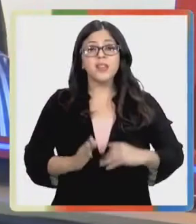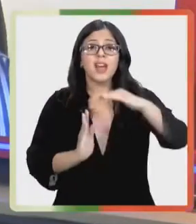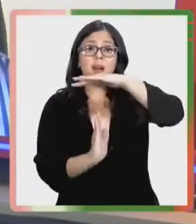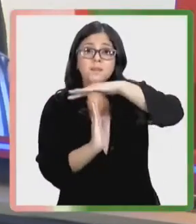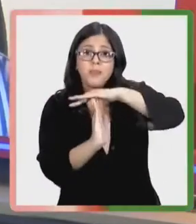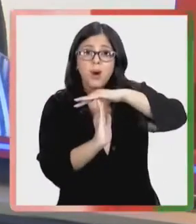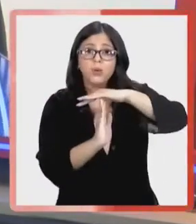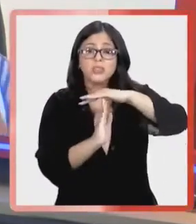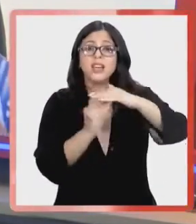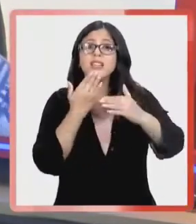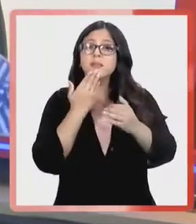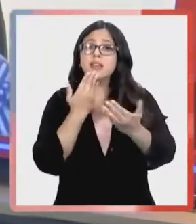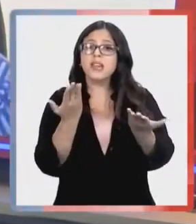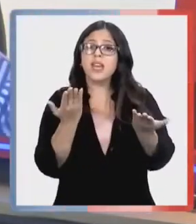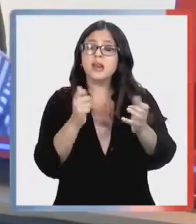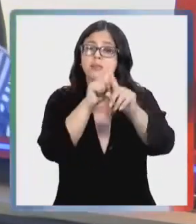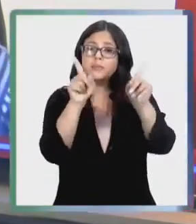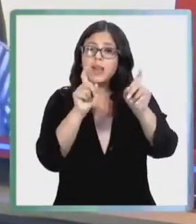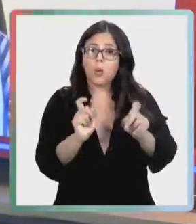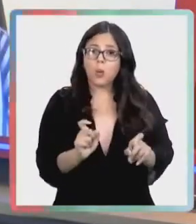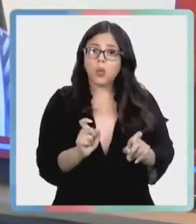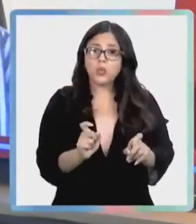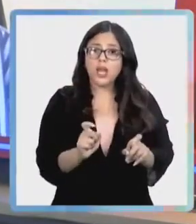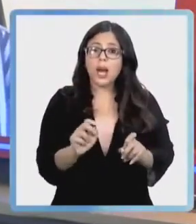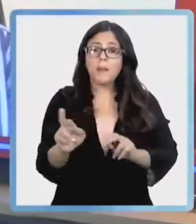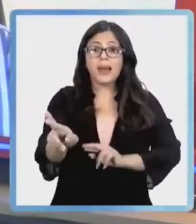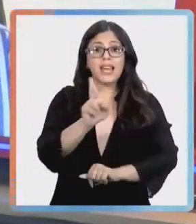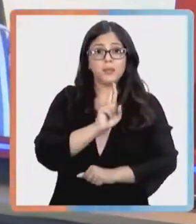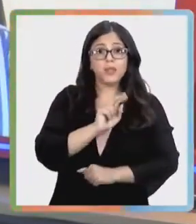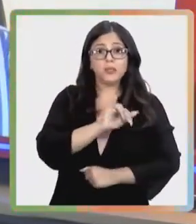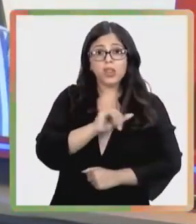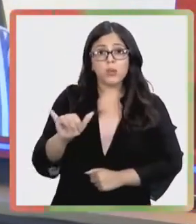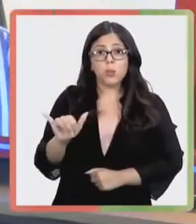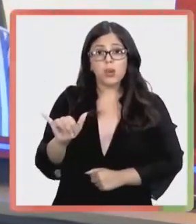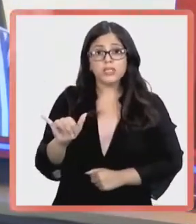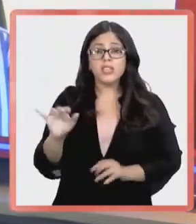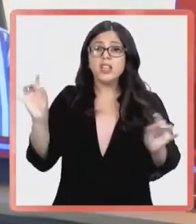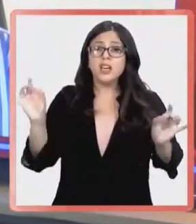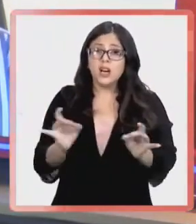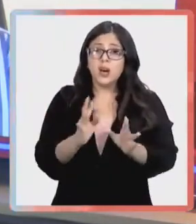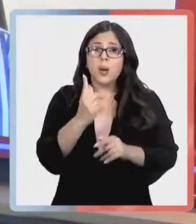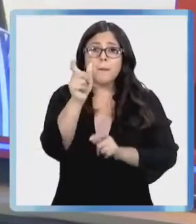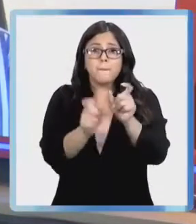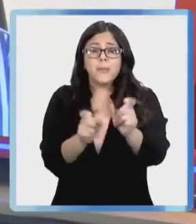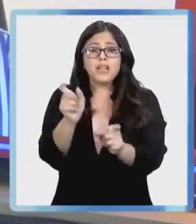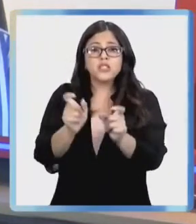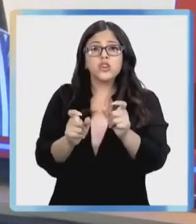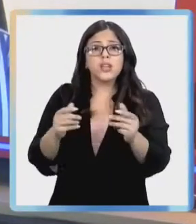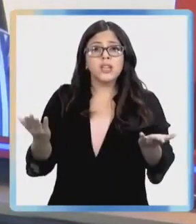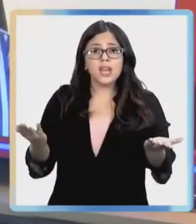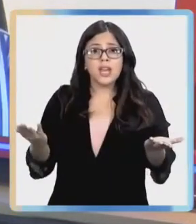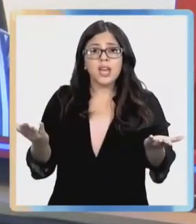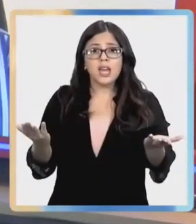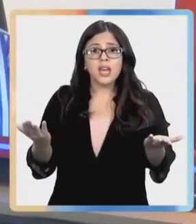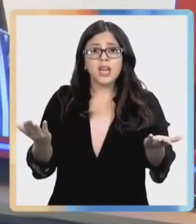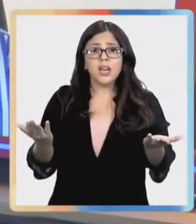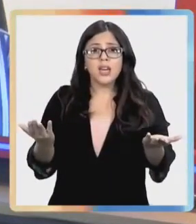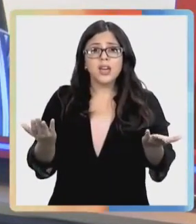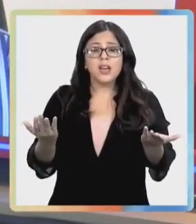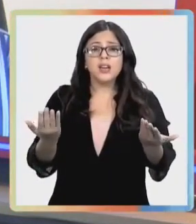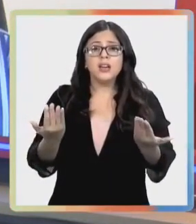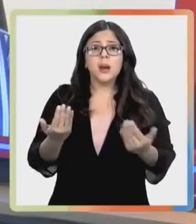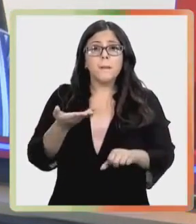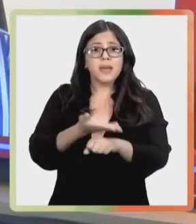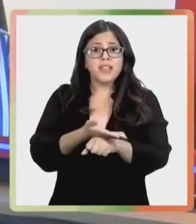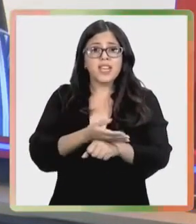una pausa, pero le voy a dejar planteada una pregunta para que la respondamos al regreso. ¿Podría alguna persona, por ejemplo, acogerse a una